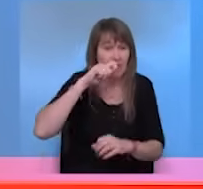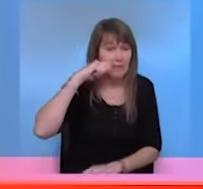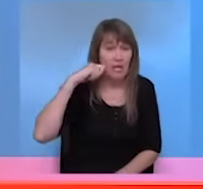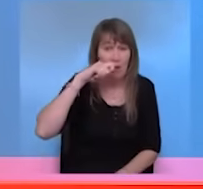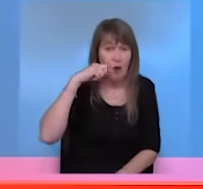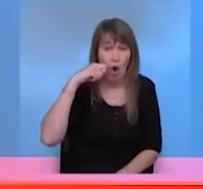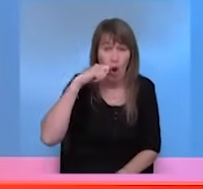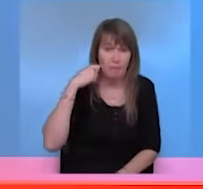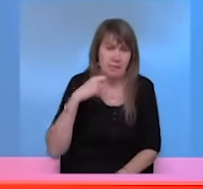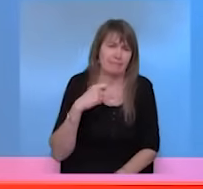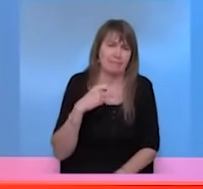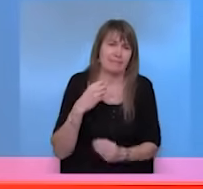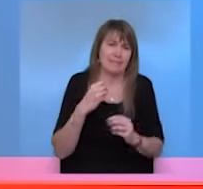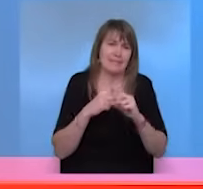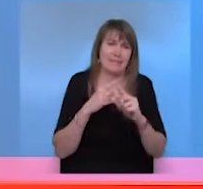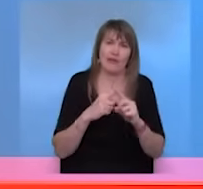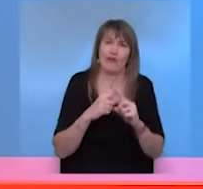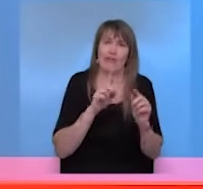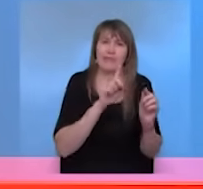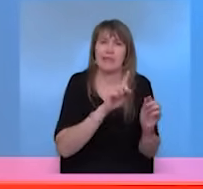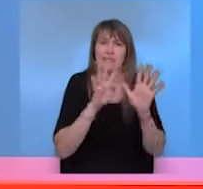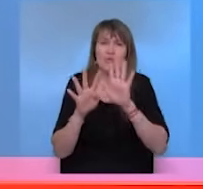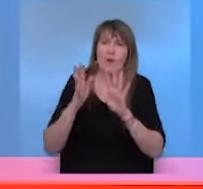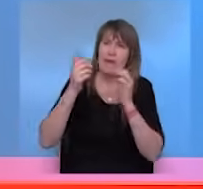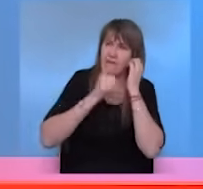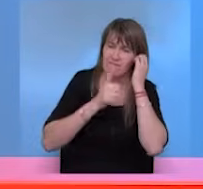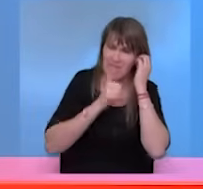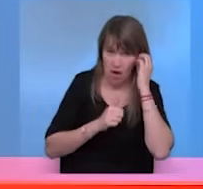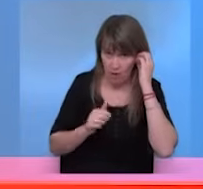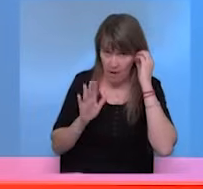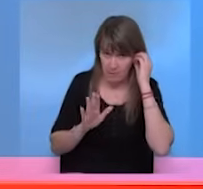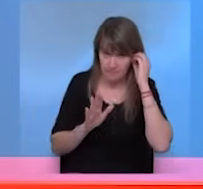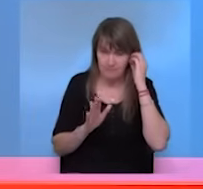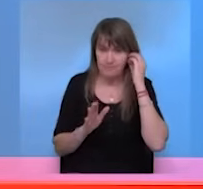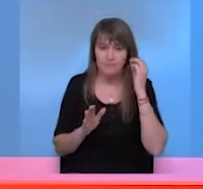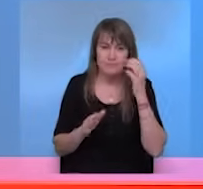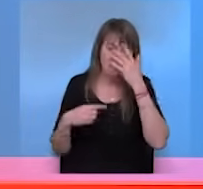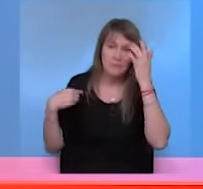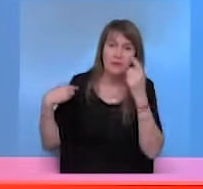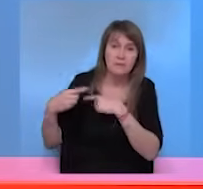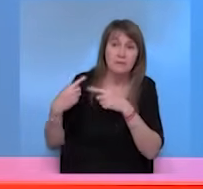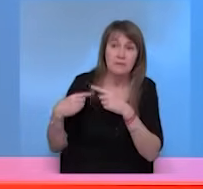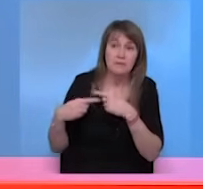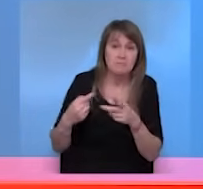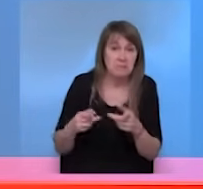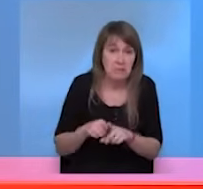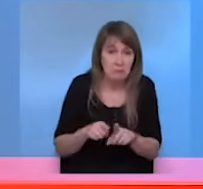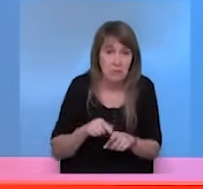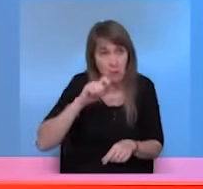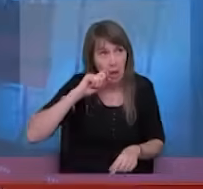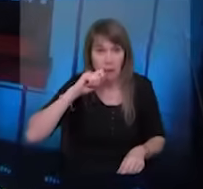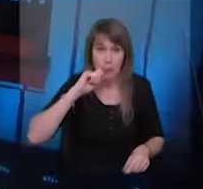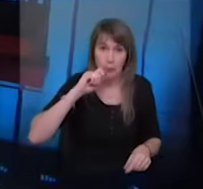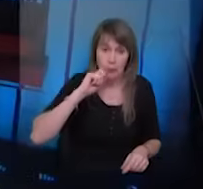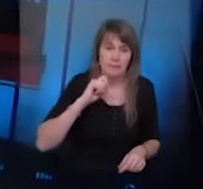ya ni Siglo XX ya es como siglo XIX este no que pero que que que la siguen usando es